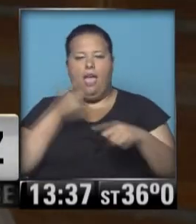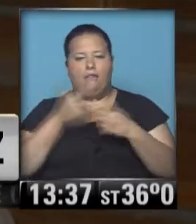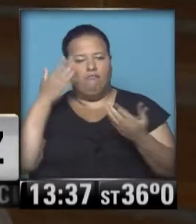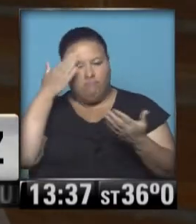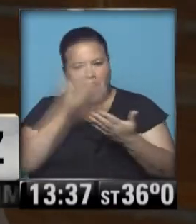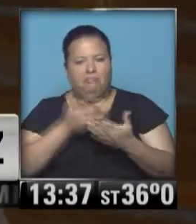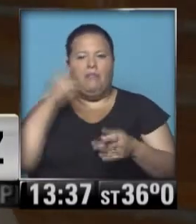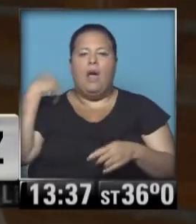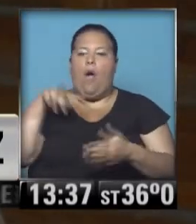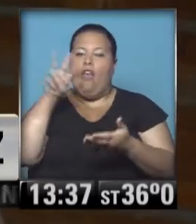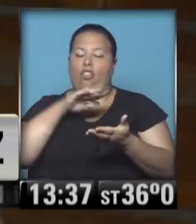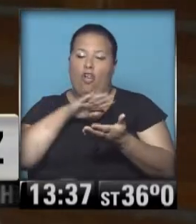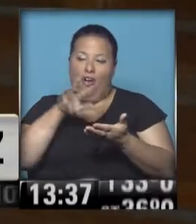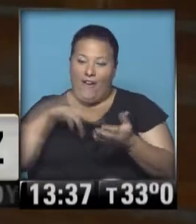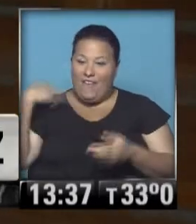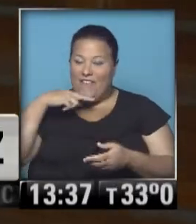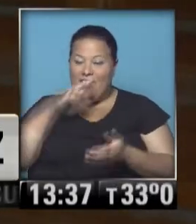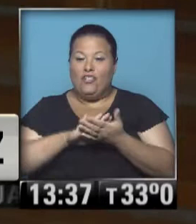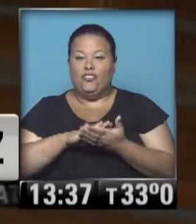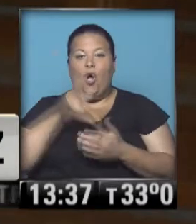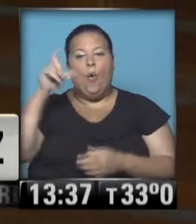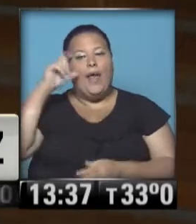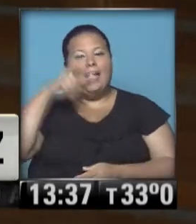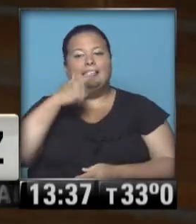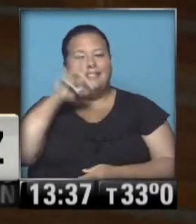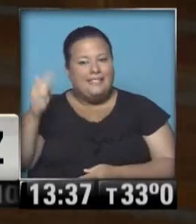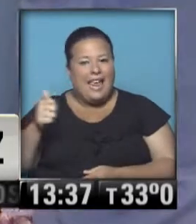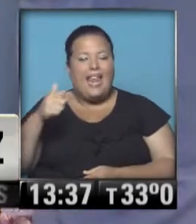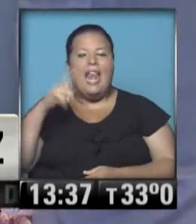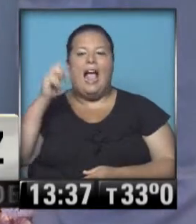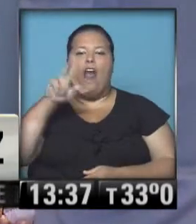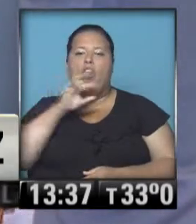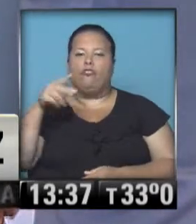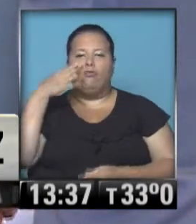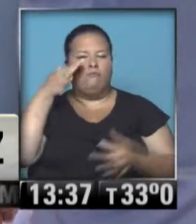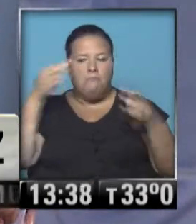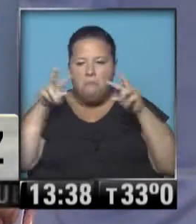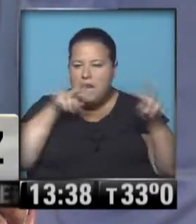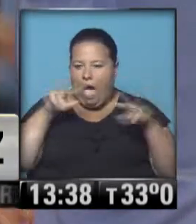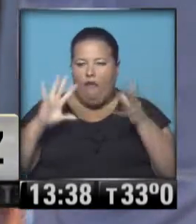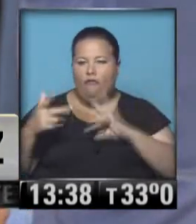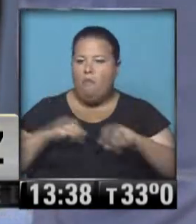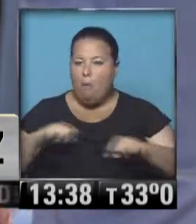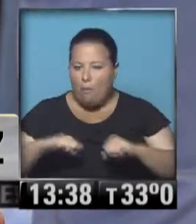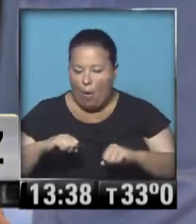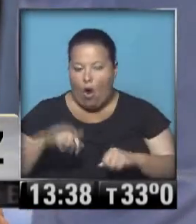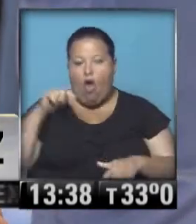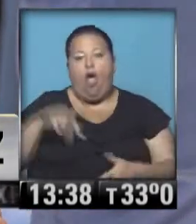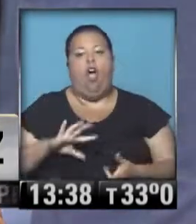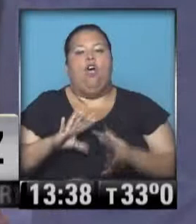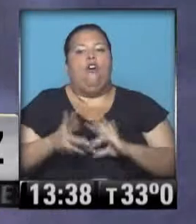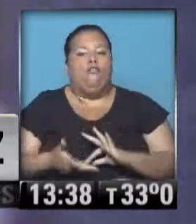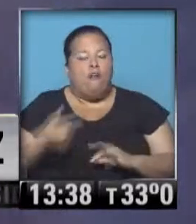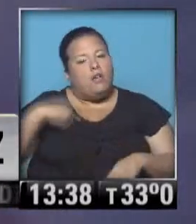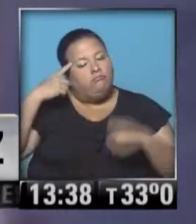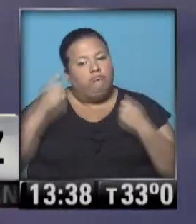el día de la lectura este viernes contra Estela de Carlotto, mirándola, desafiando la mirada. Hoy, de algún modo,